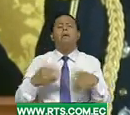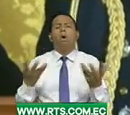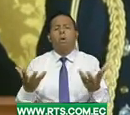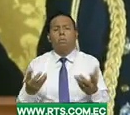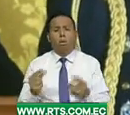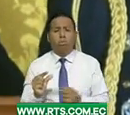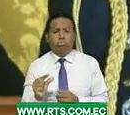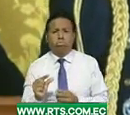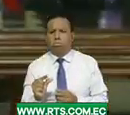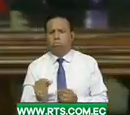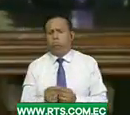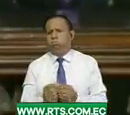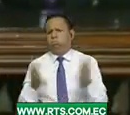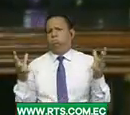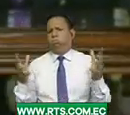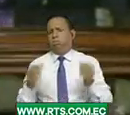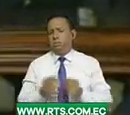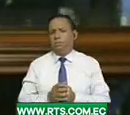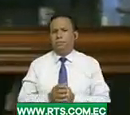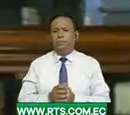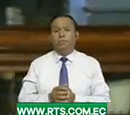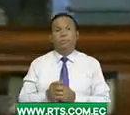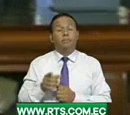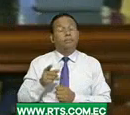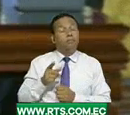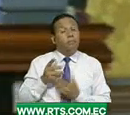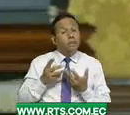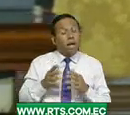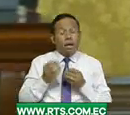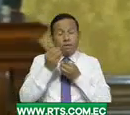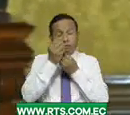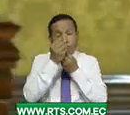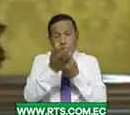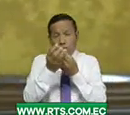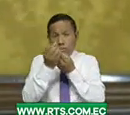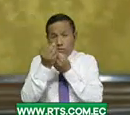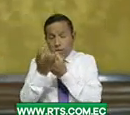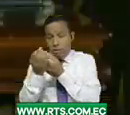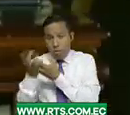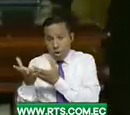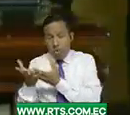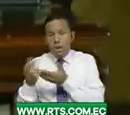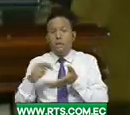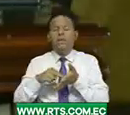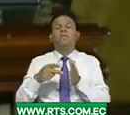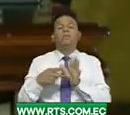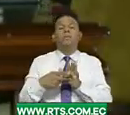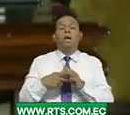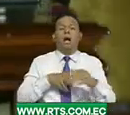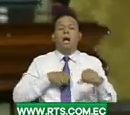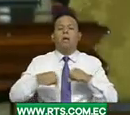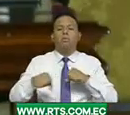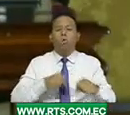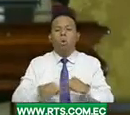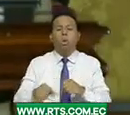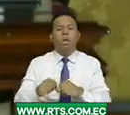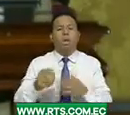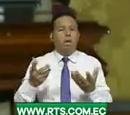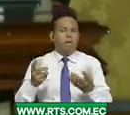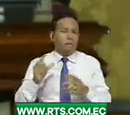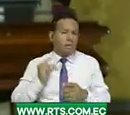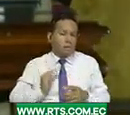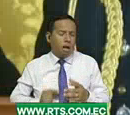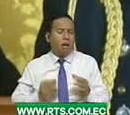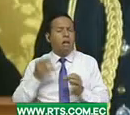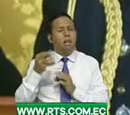Son muchas. Aquellas palabras abrieron lo que se comprende son parte de las acciones y obras que serán difundidas para el conocimiento de la